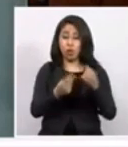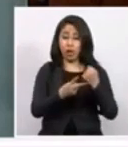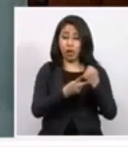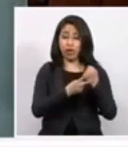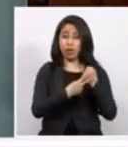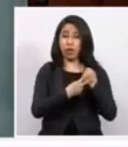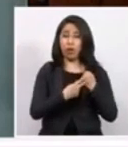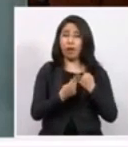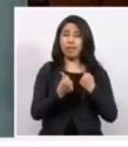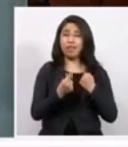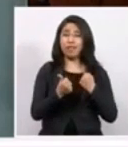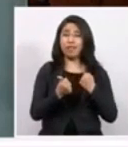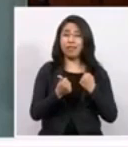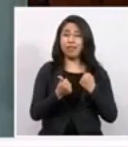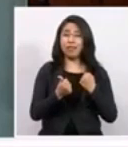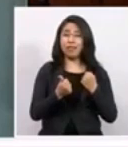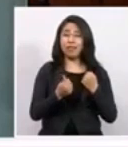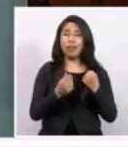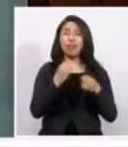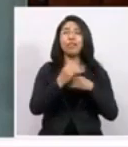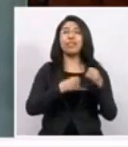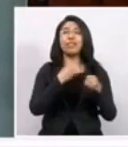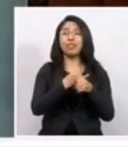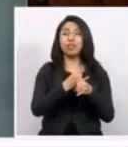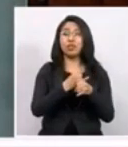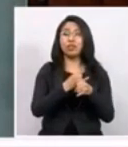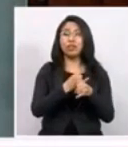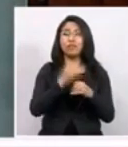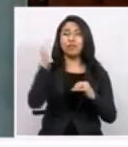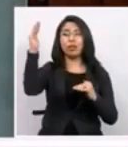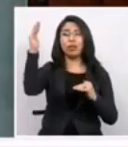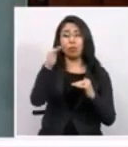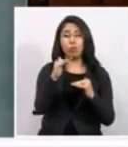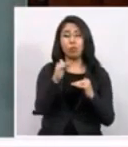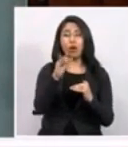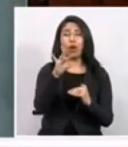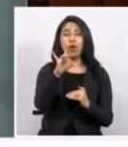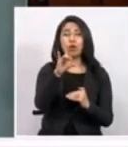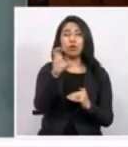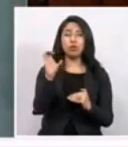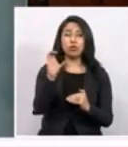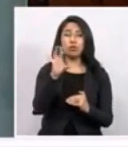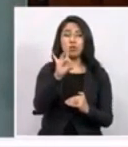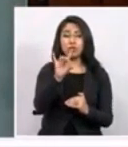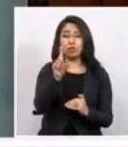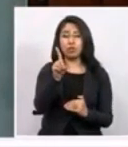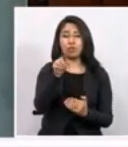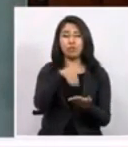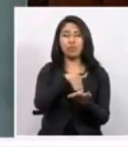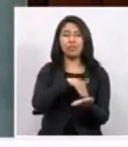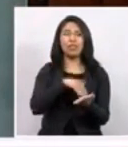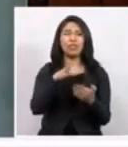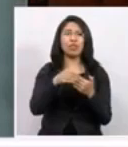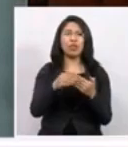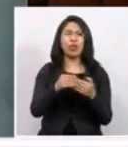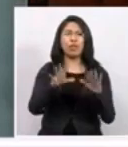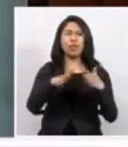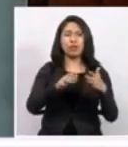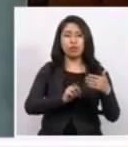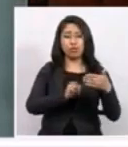internacionales netas disminuyeron en 881 millones de dólares entre